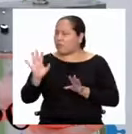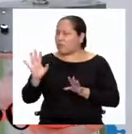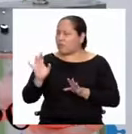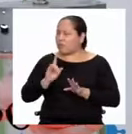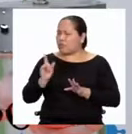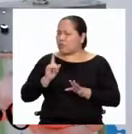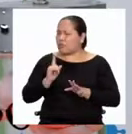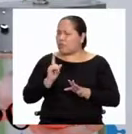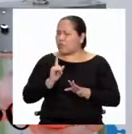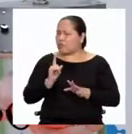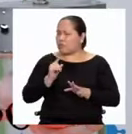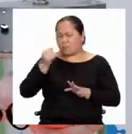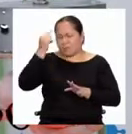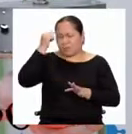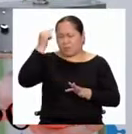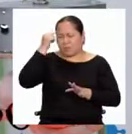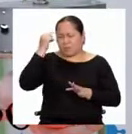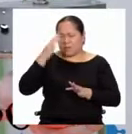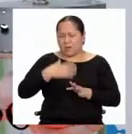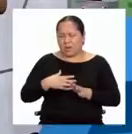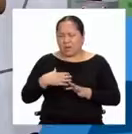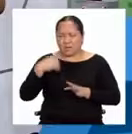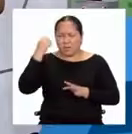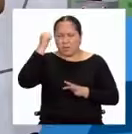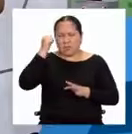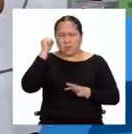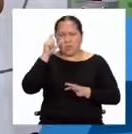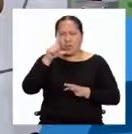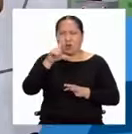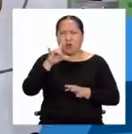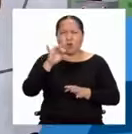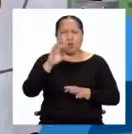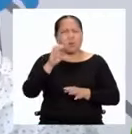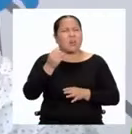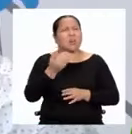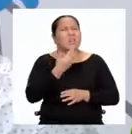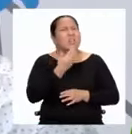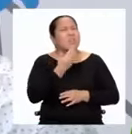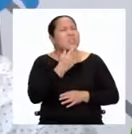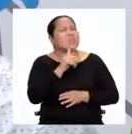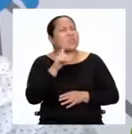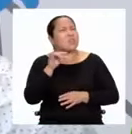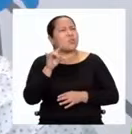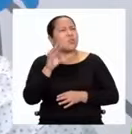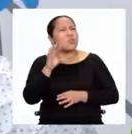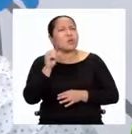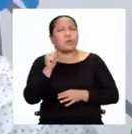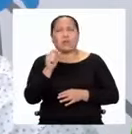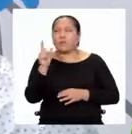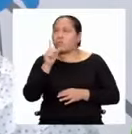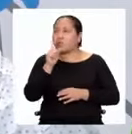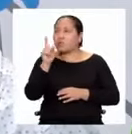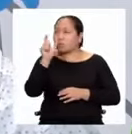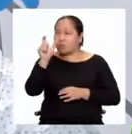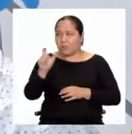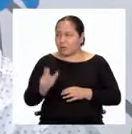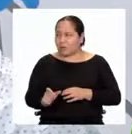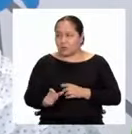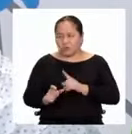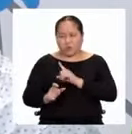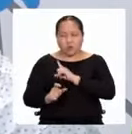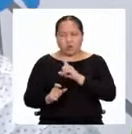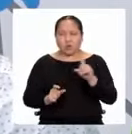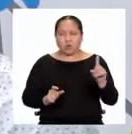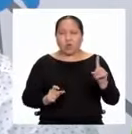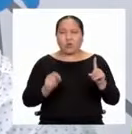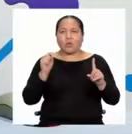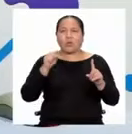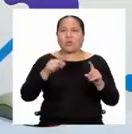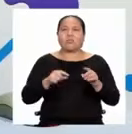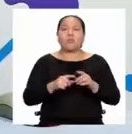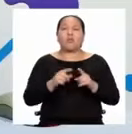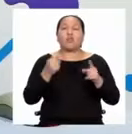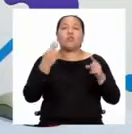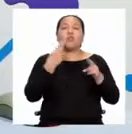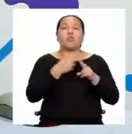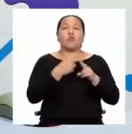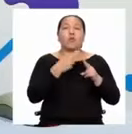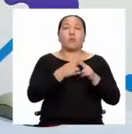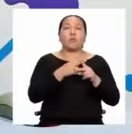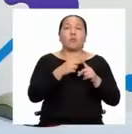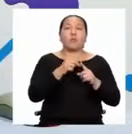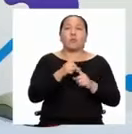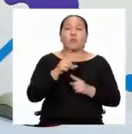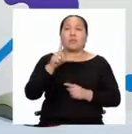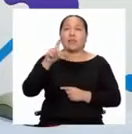no creo que se refiera a mi sobrino. ¿A qué te refieres, Delta? Luca no es un humano. Son las siglas en inglés de